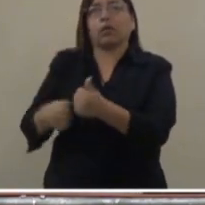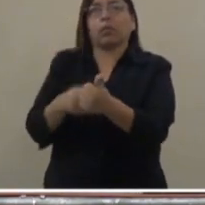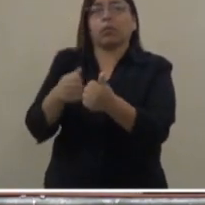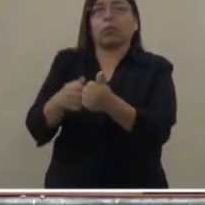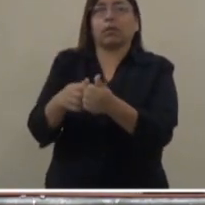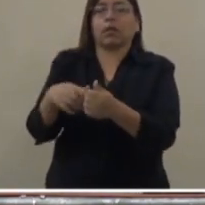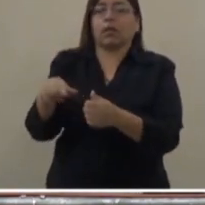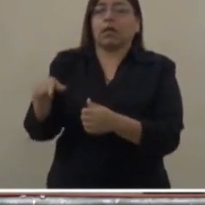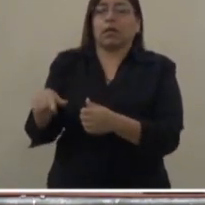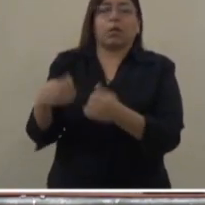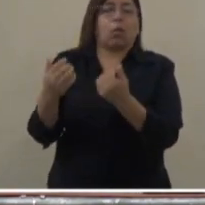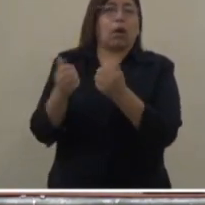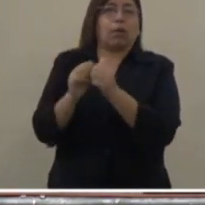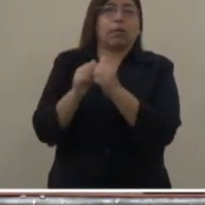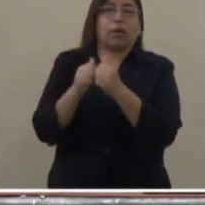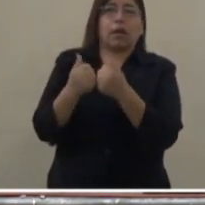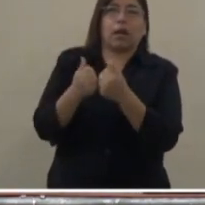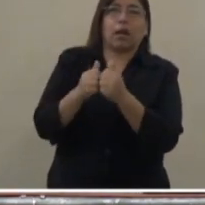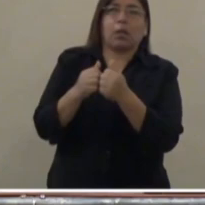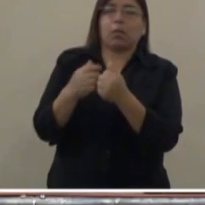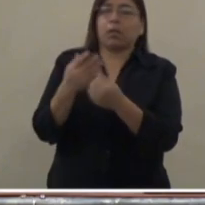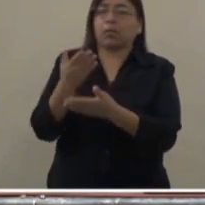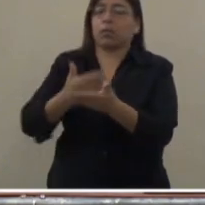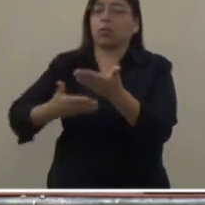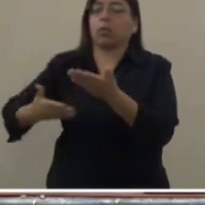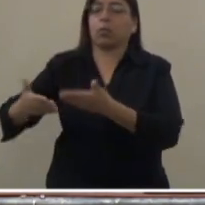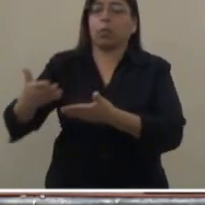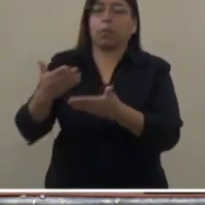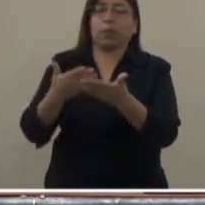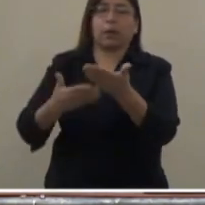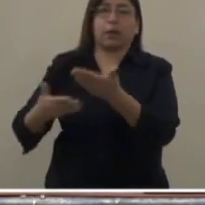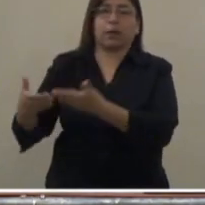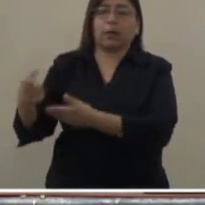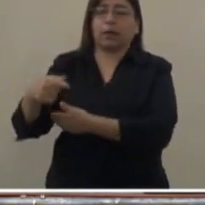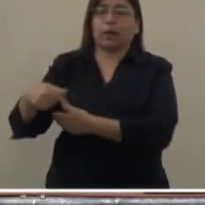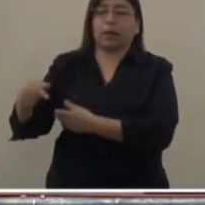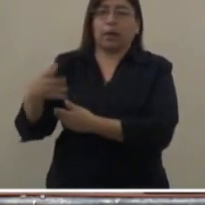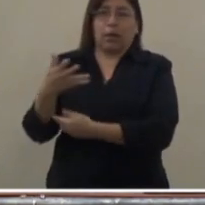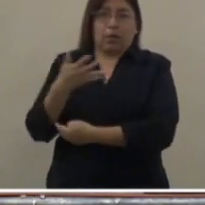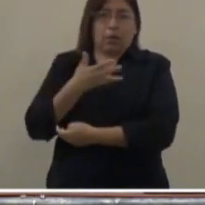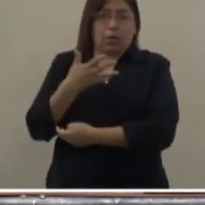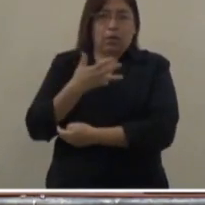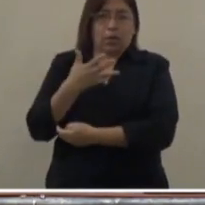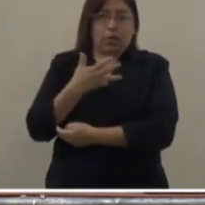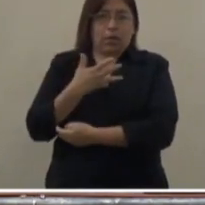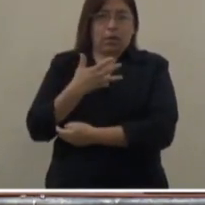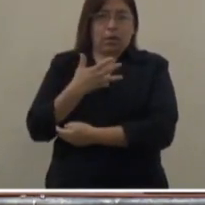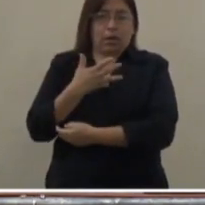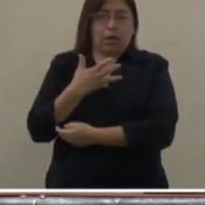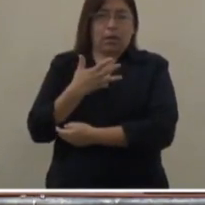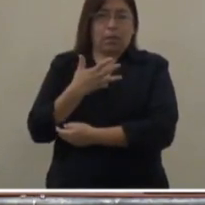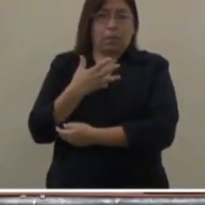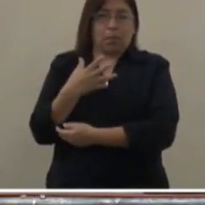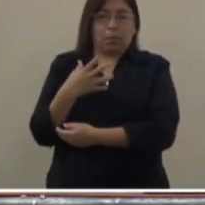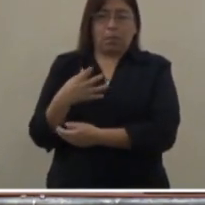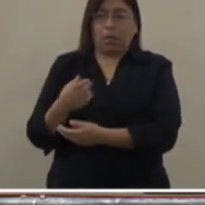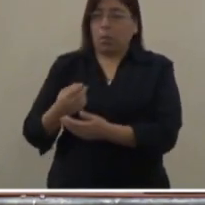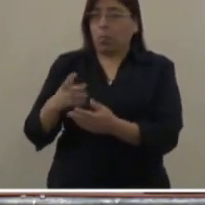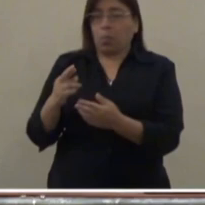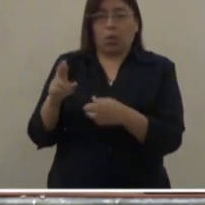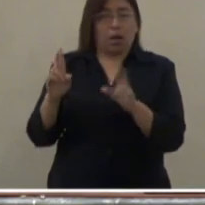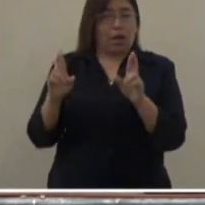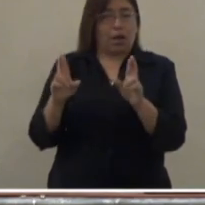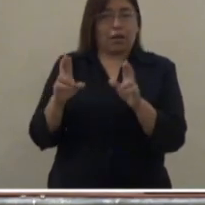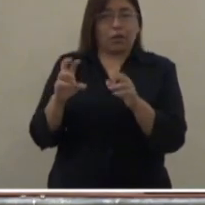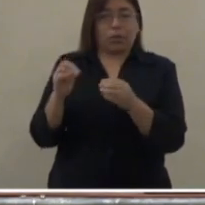pan y todos compartían los bienes que cada uno poseía,